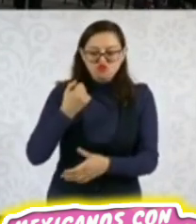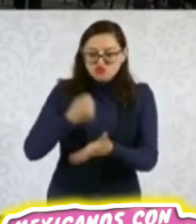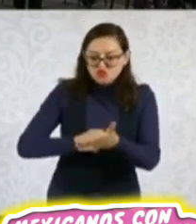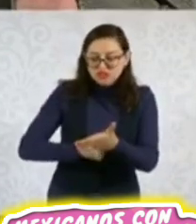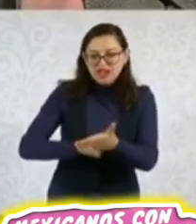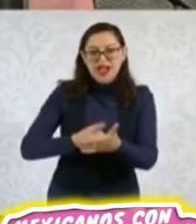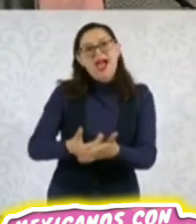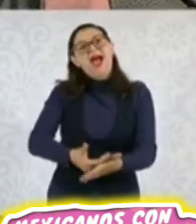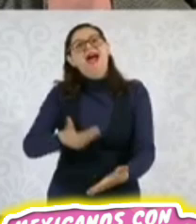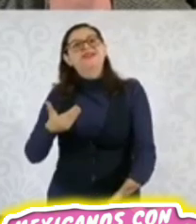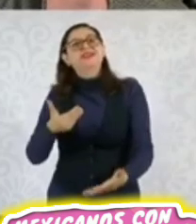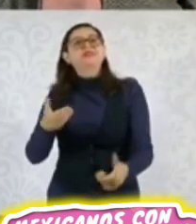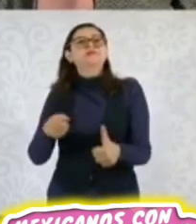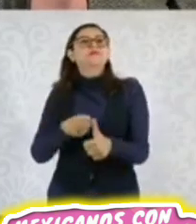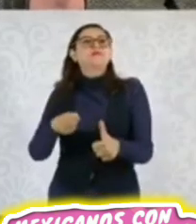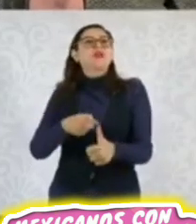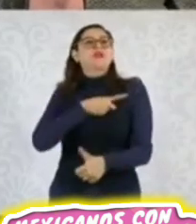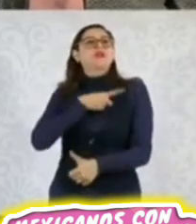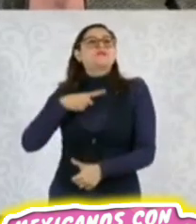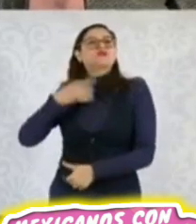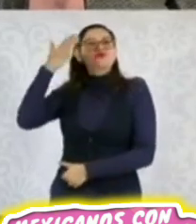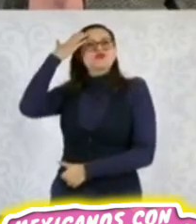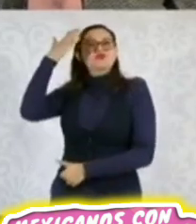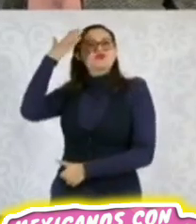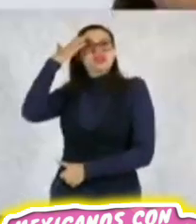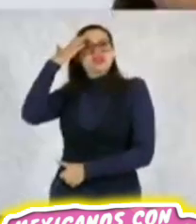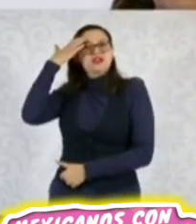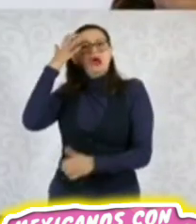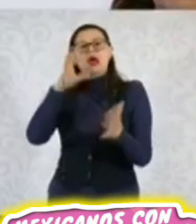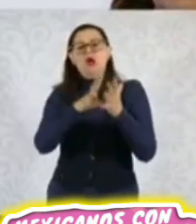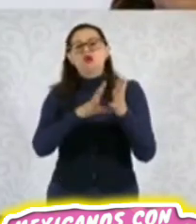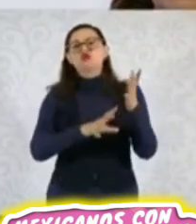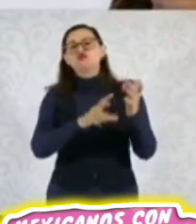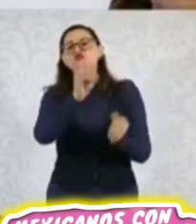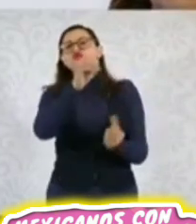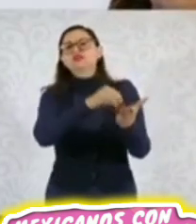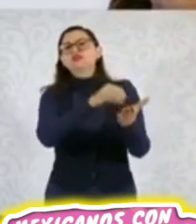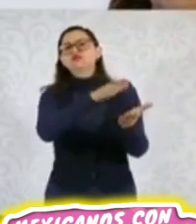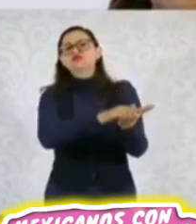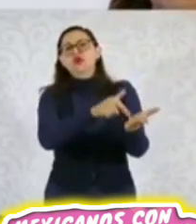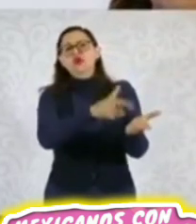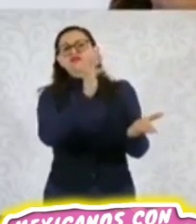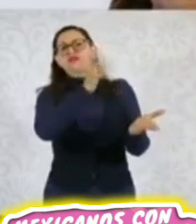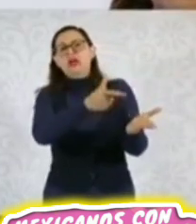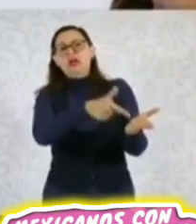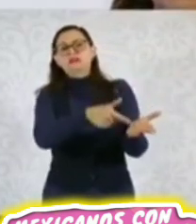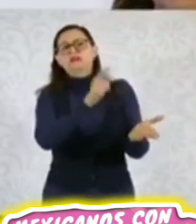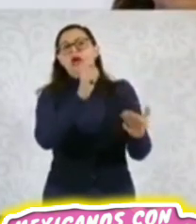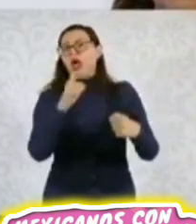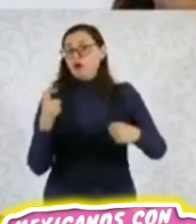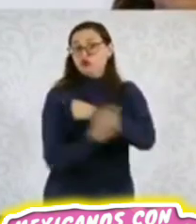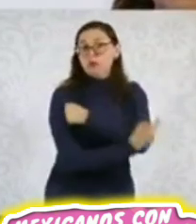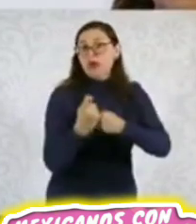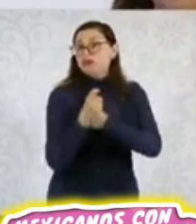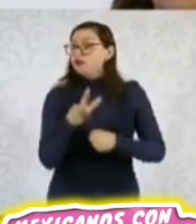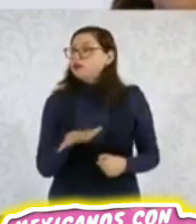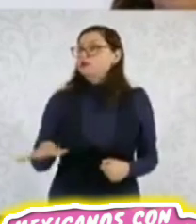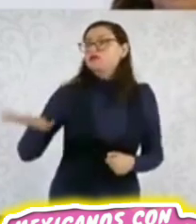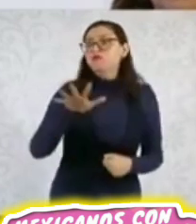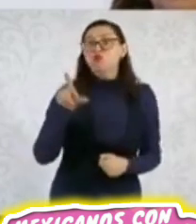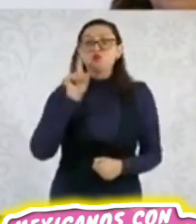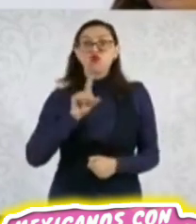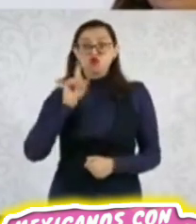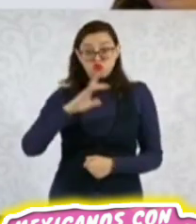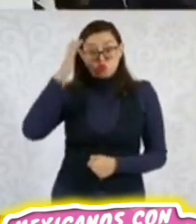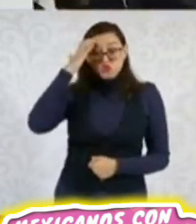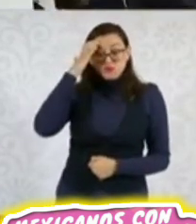podemos asumir que el hecho de que esté en la Constitución, esto implique que absolutamente todas las mujeres del país los conozcan y sepan justamente a